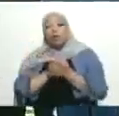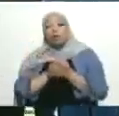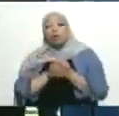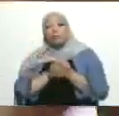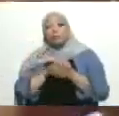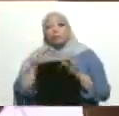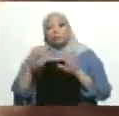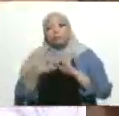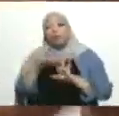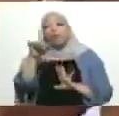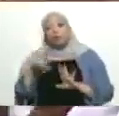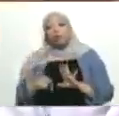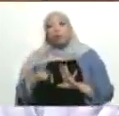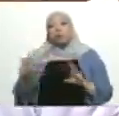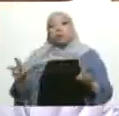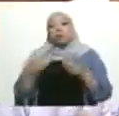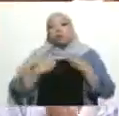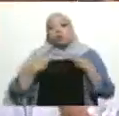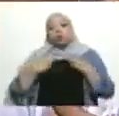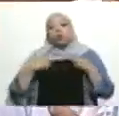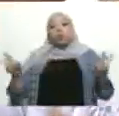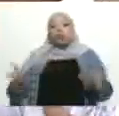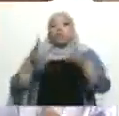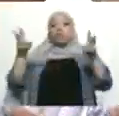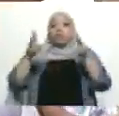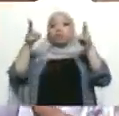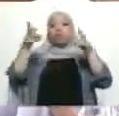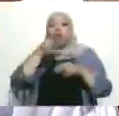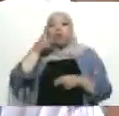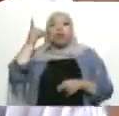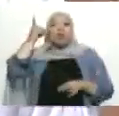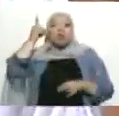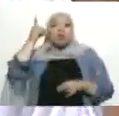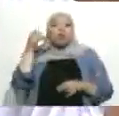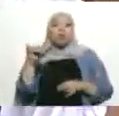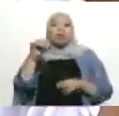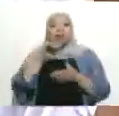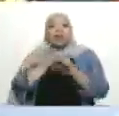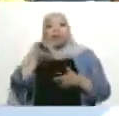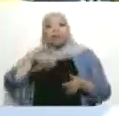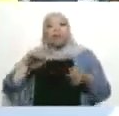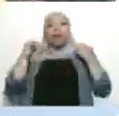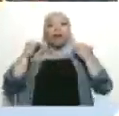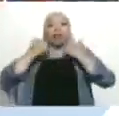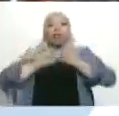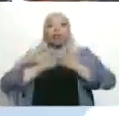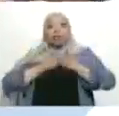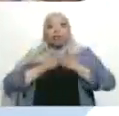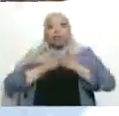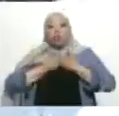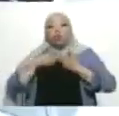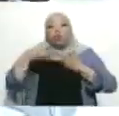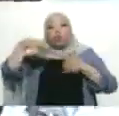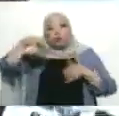batalla, pero también es de todas las victorias, Darío Viva. Aristóbulo Isturiz estaba en Bolívar.